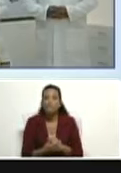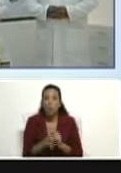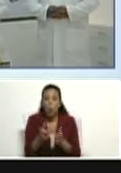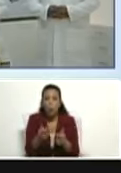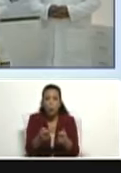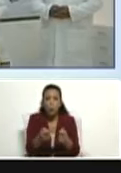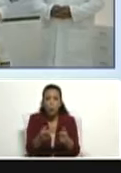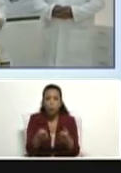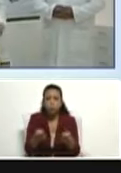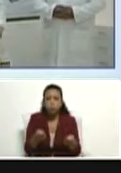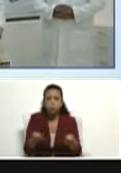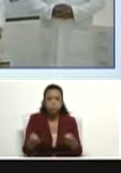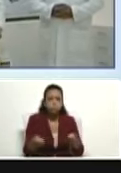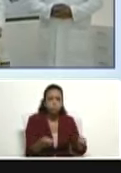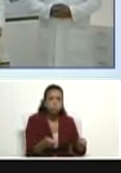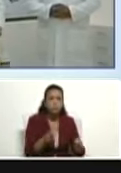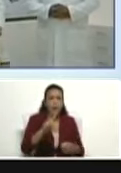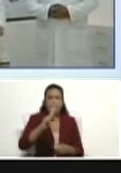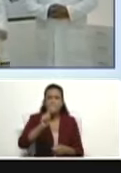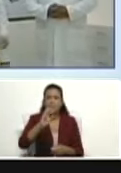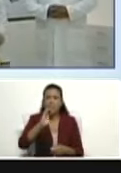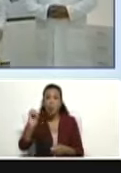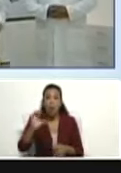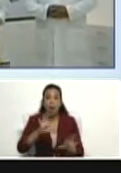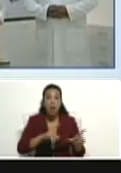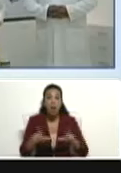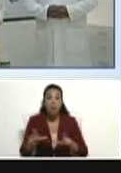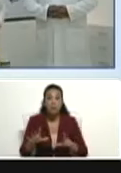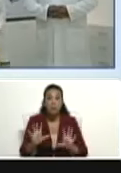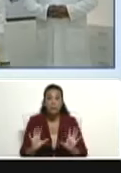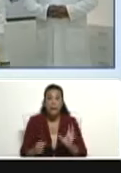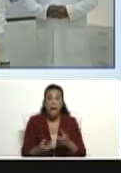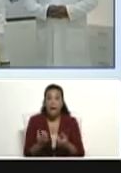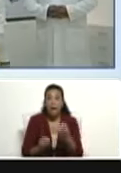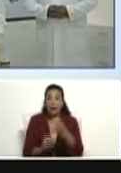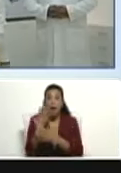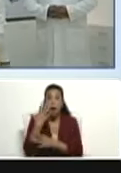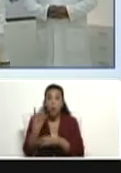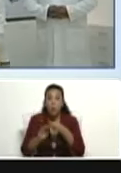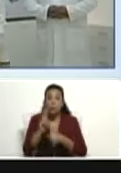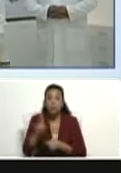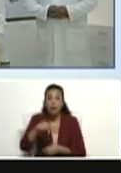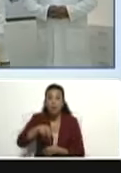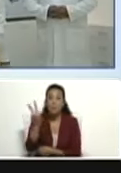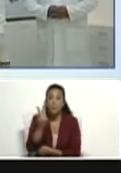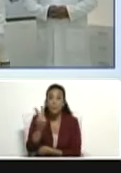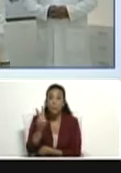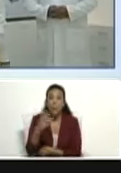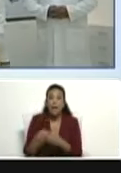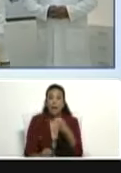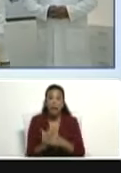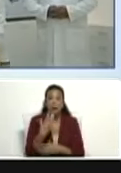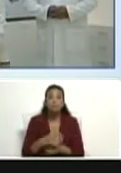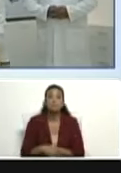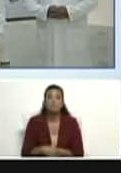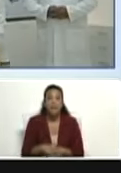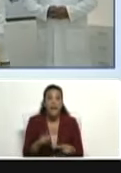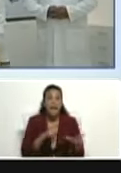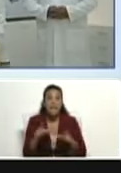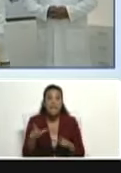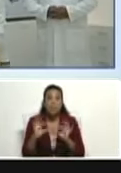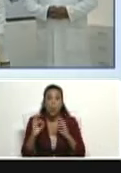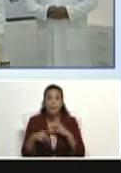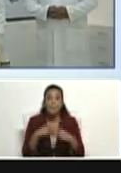controladores de la población de vectores que ya se crearon en Venezuela. Están en